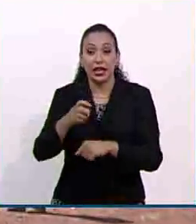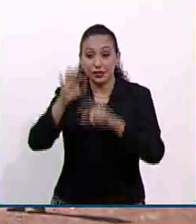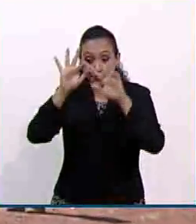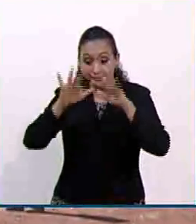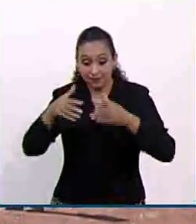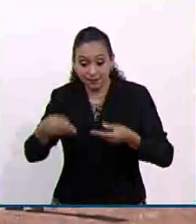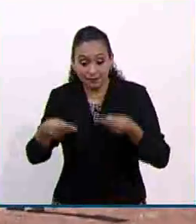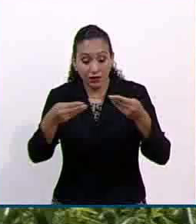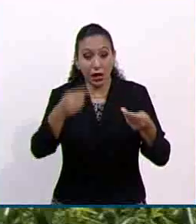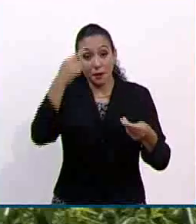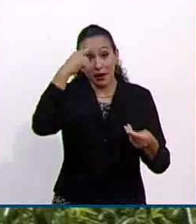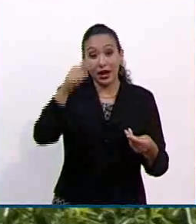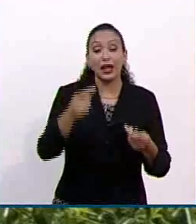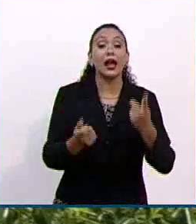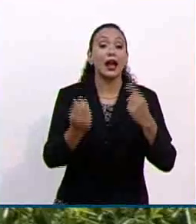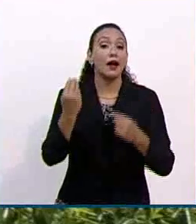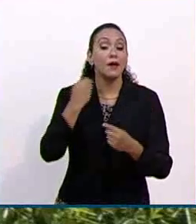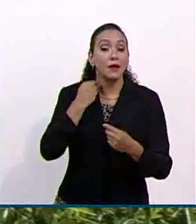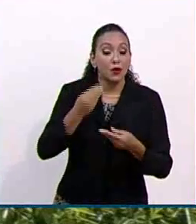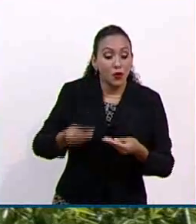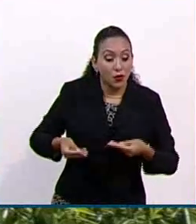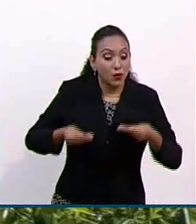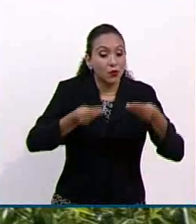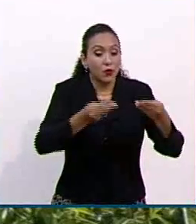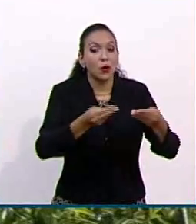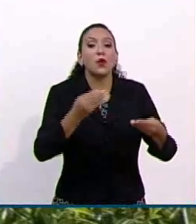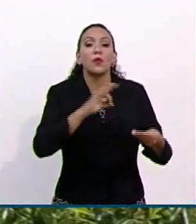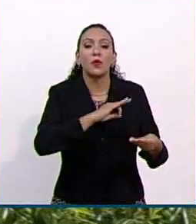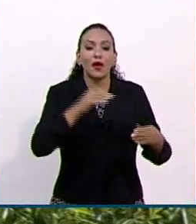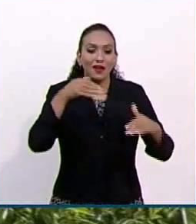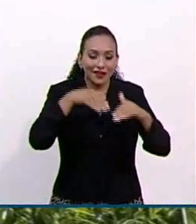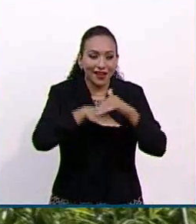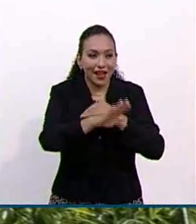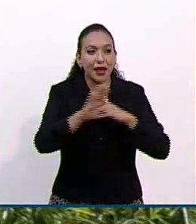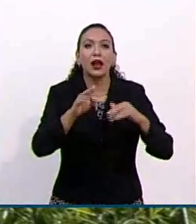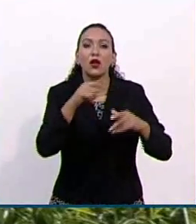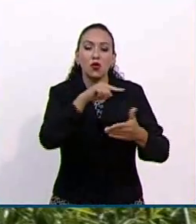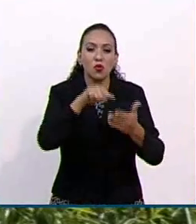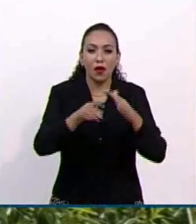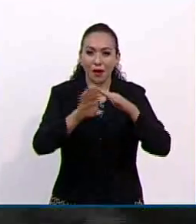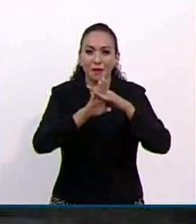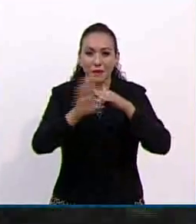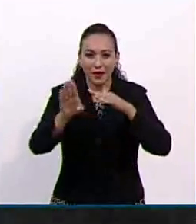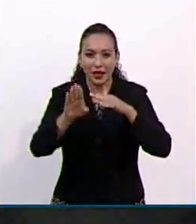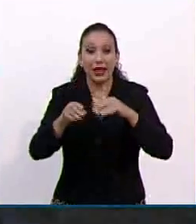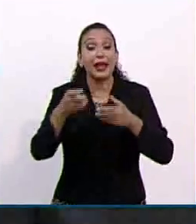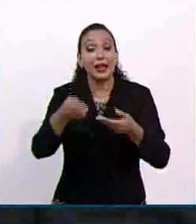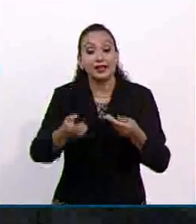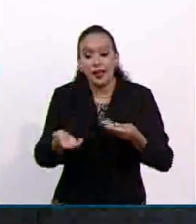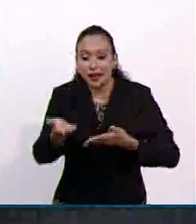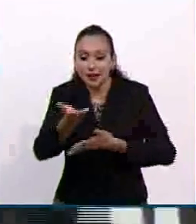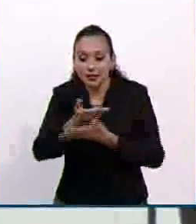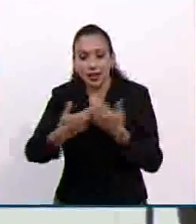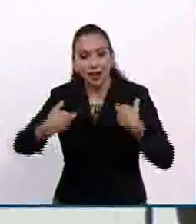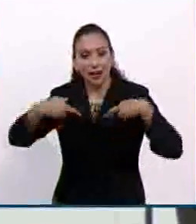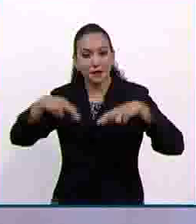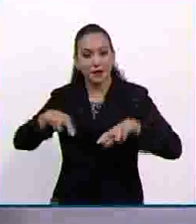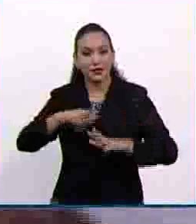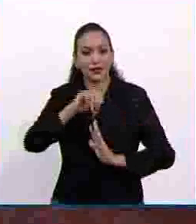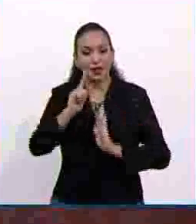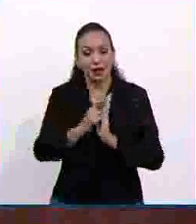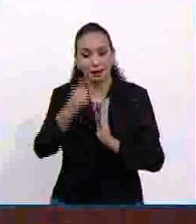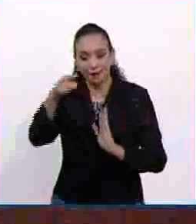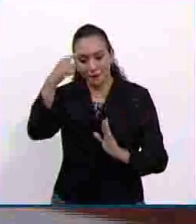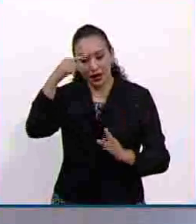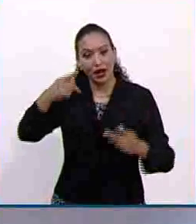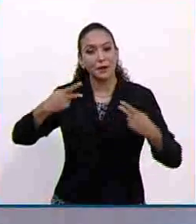que asesores jurídicos pudieran entrar a las estaciones migratorias de todo el país y otorgar servicios de representación legal a